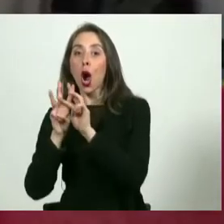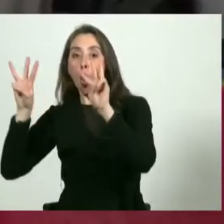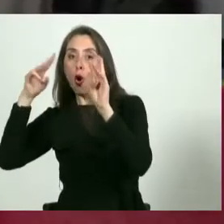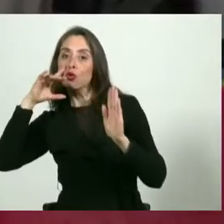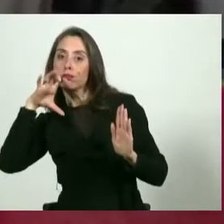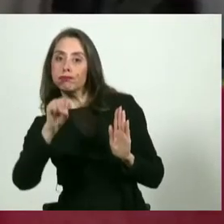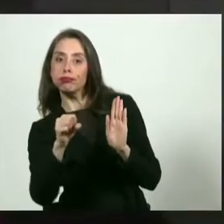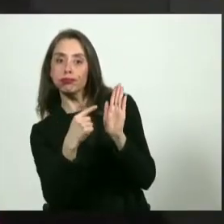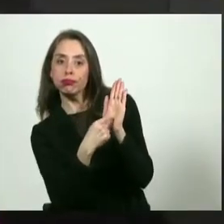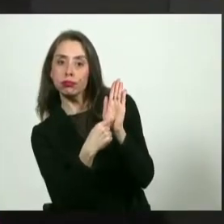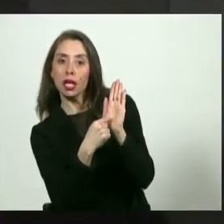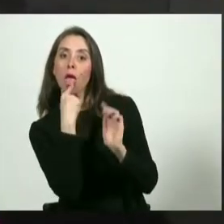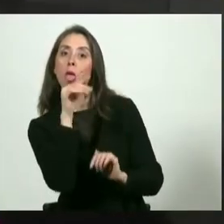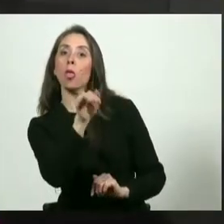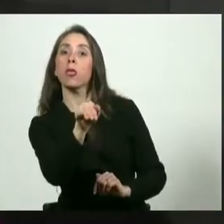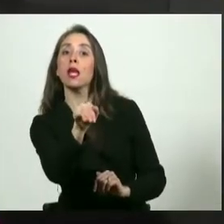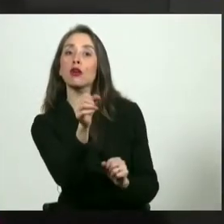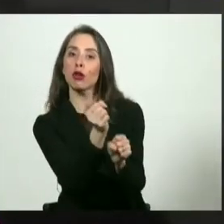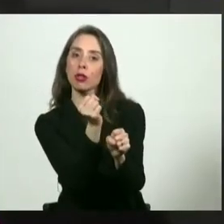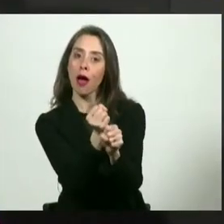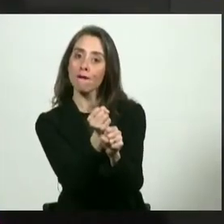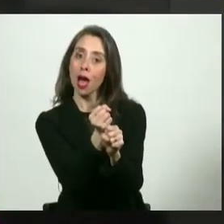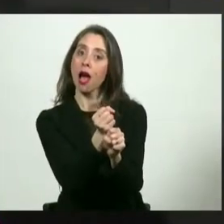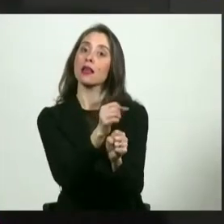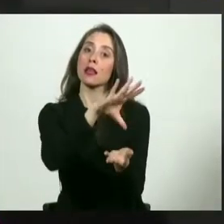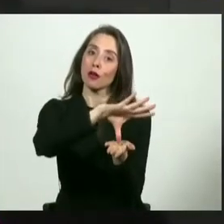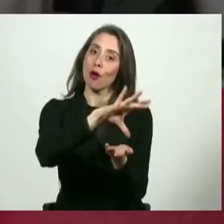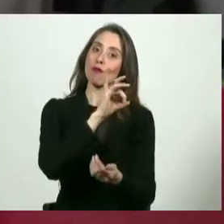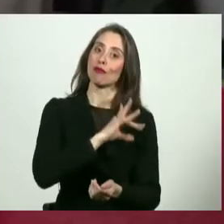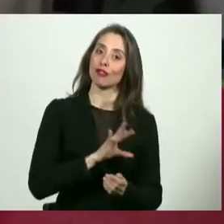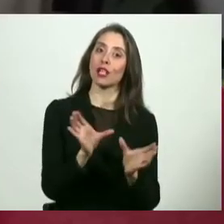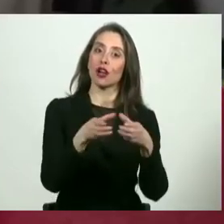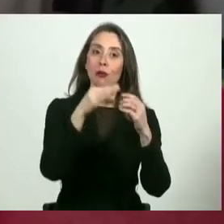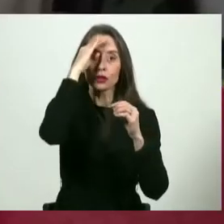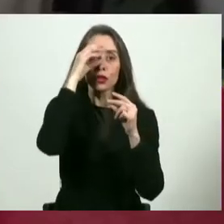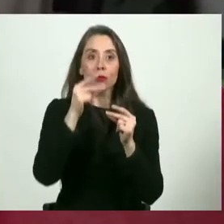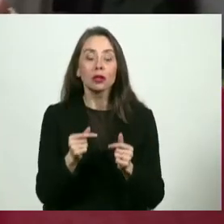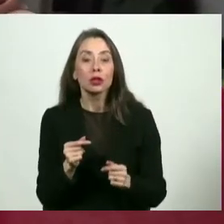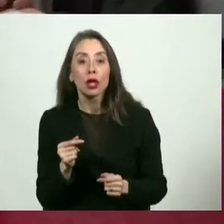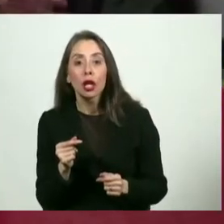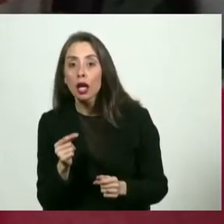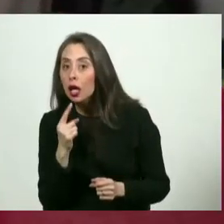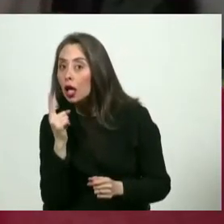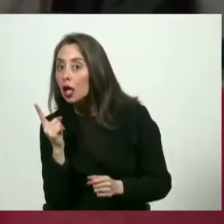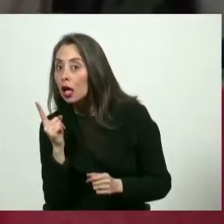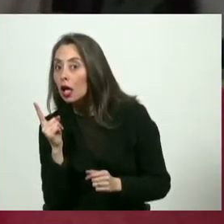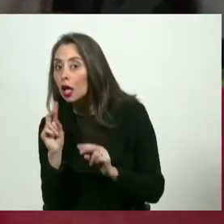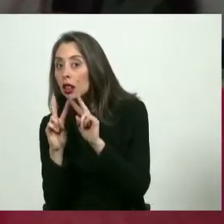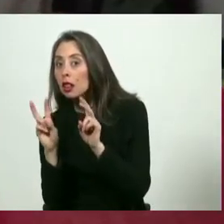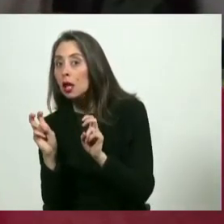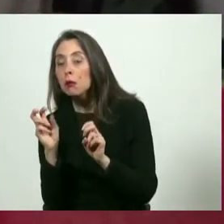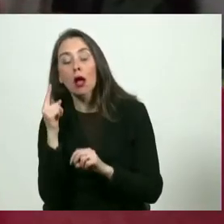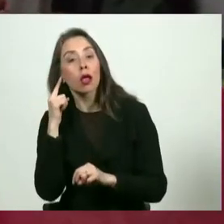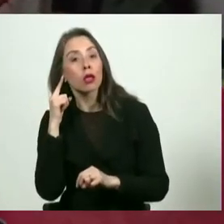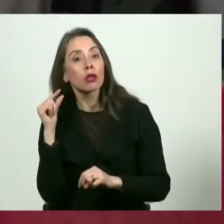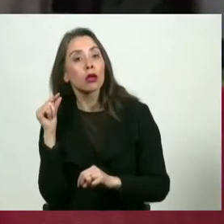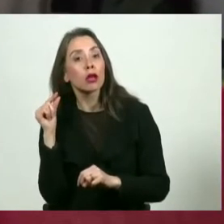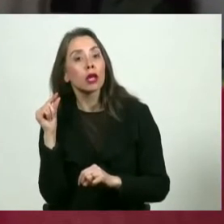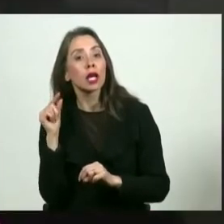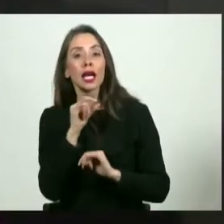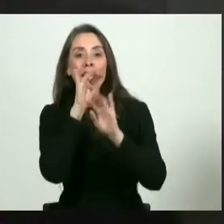trabajar como país esta comisión de expertos? En materia de... En general, claro. En general. Dado el tema,